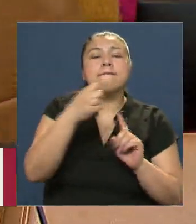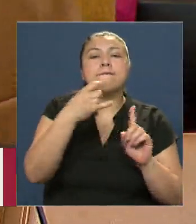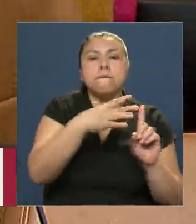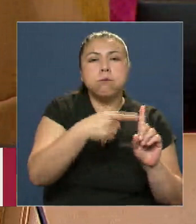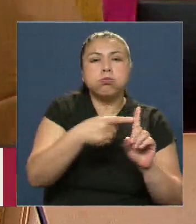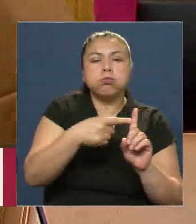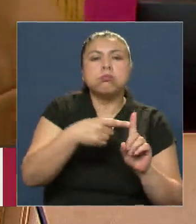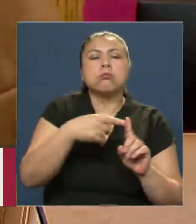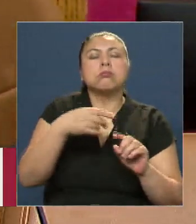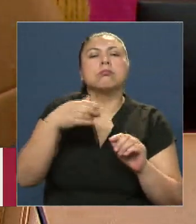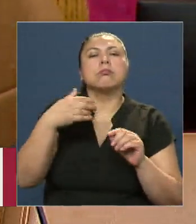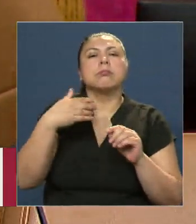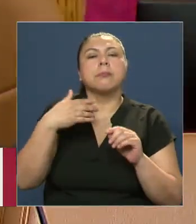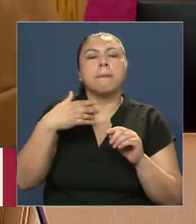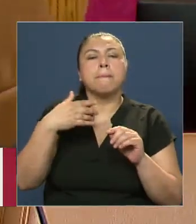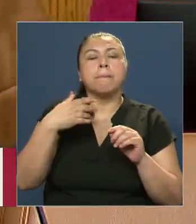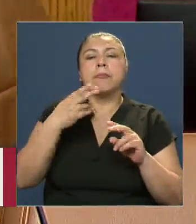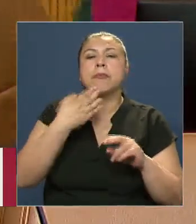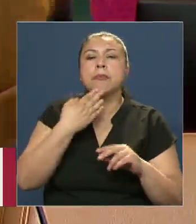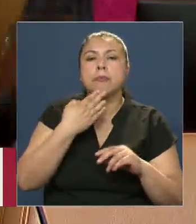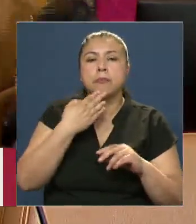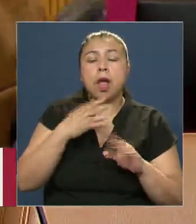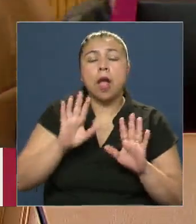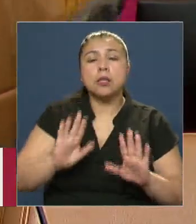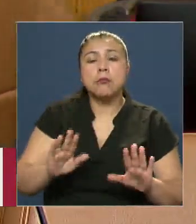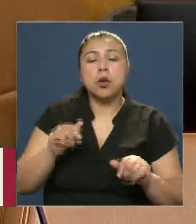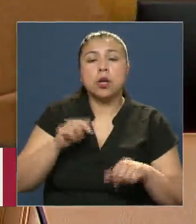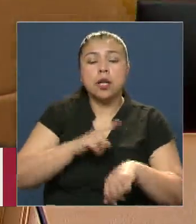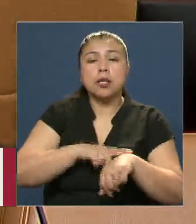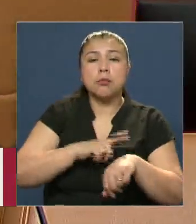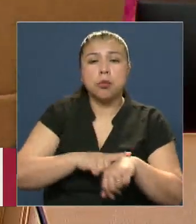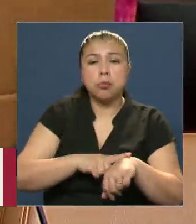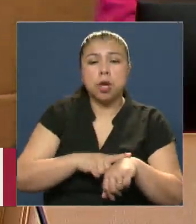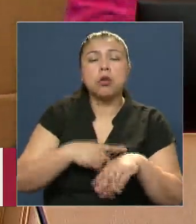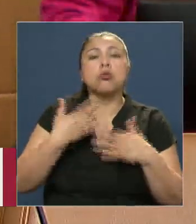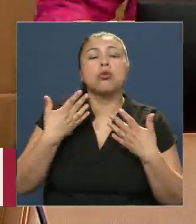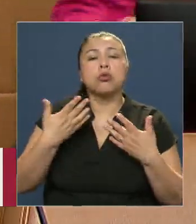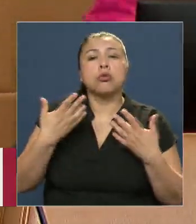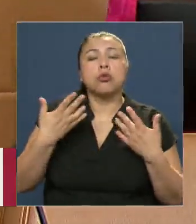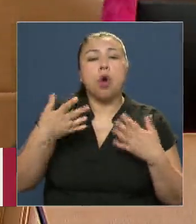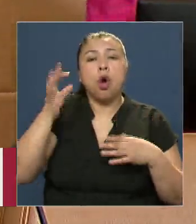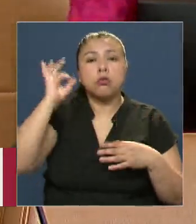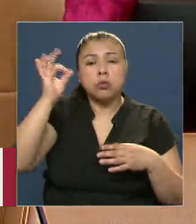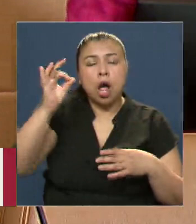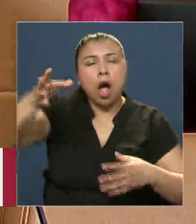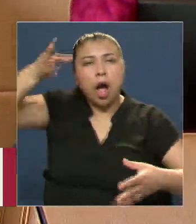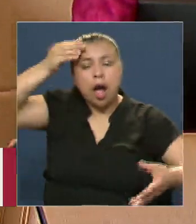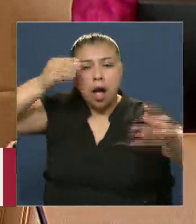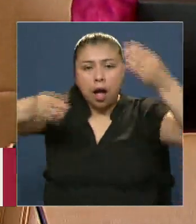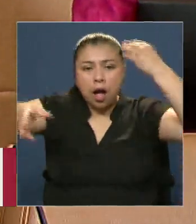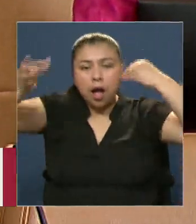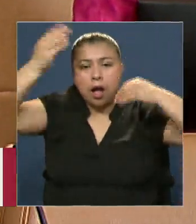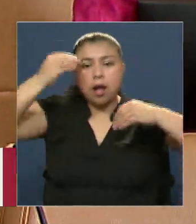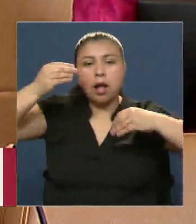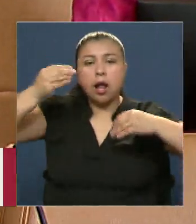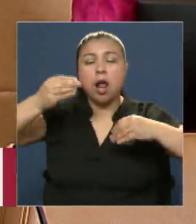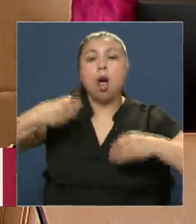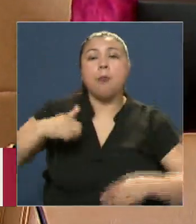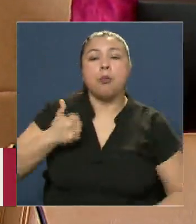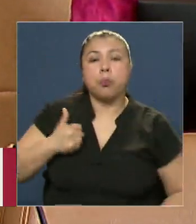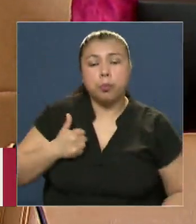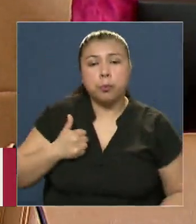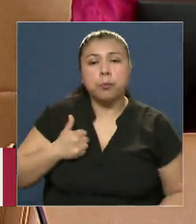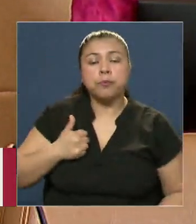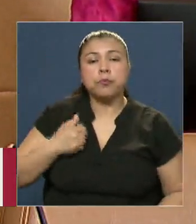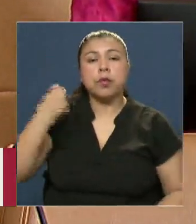estos actos ilícitos. Asimismo, espero que esta instancia sirva para adquirir nuevos conocimientos por parte de las policías en